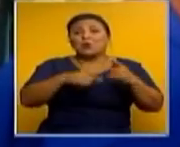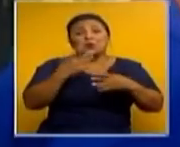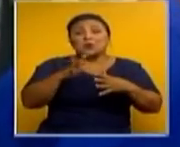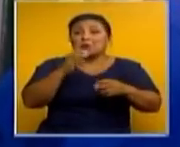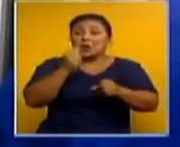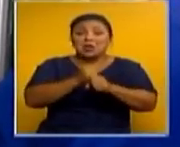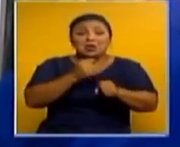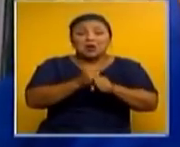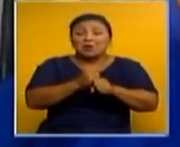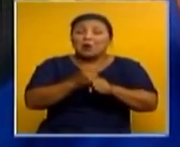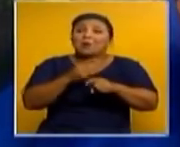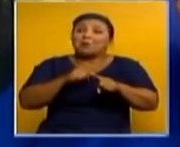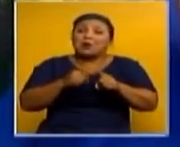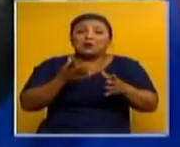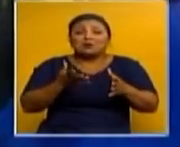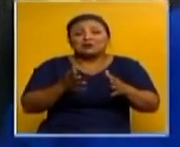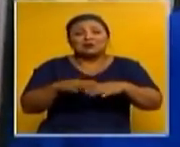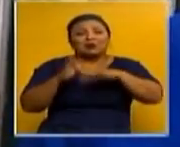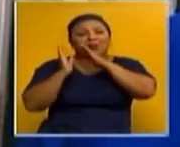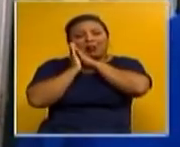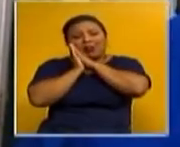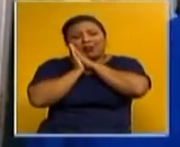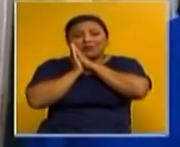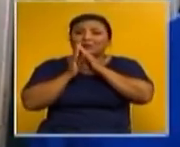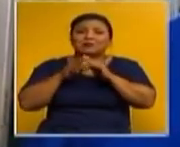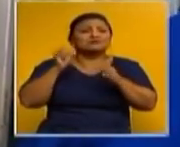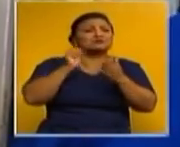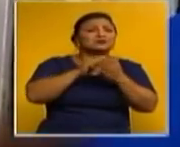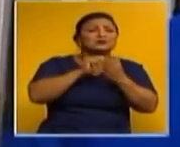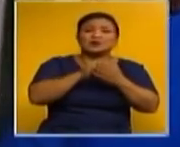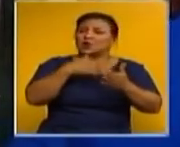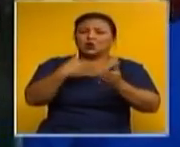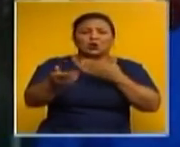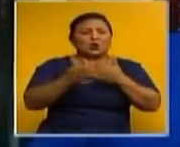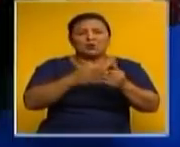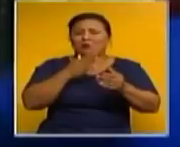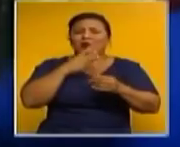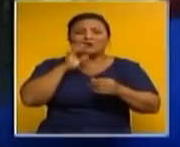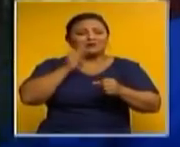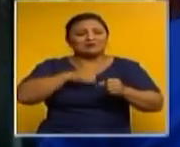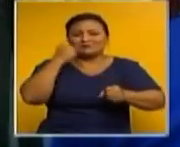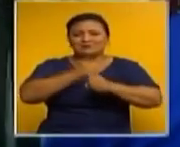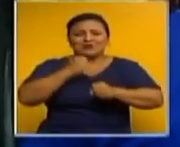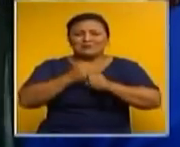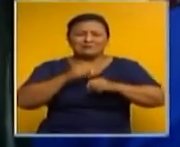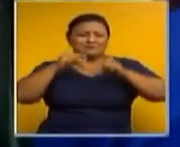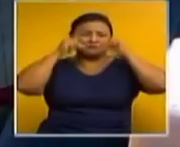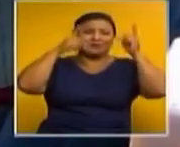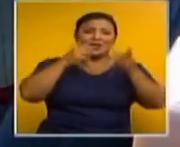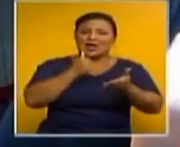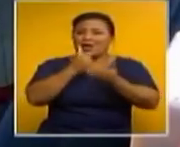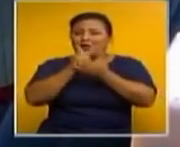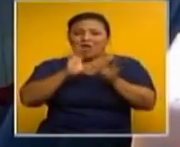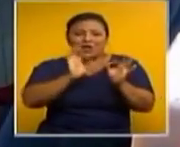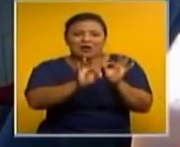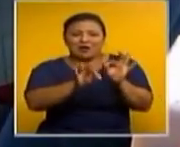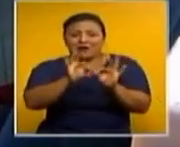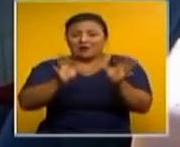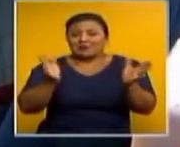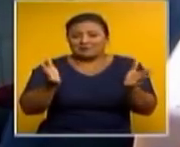¿Pero lo interrumpen cuando está durmiendo? No, porque ese es el trabajo, la importancia de darle prioridad al cliente. Y